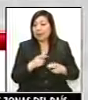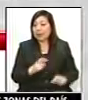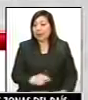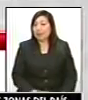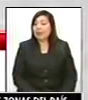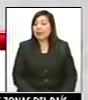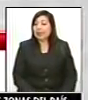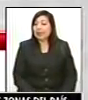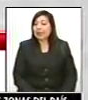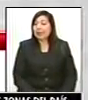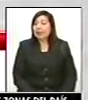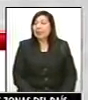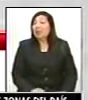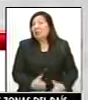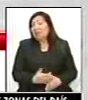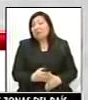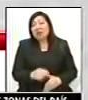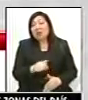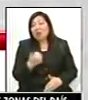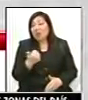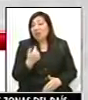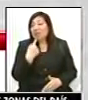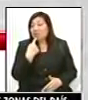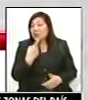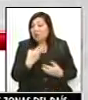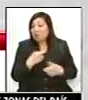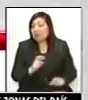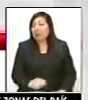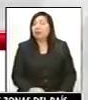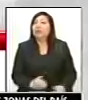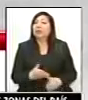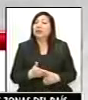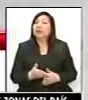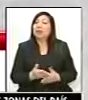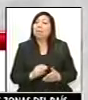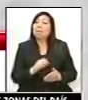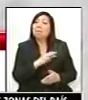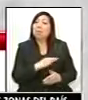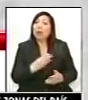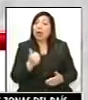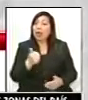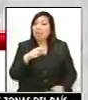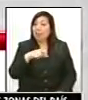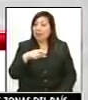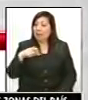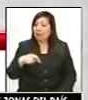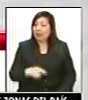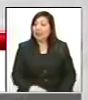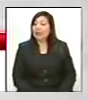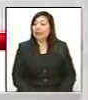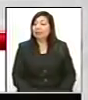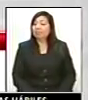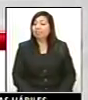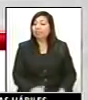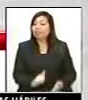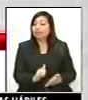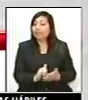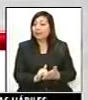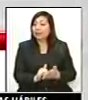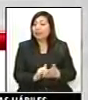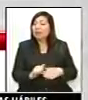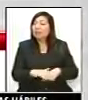de proyectos, entre otros, de servicios públicos a través de la modalidad de APP, siendo en el caso